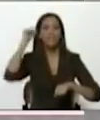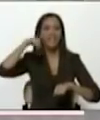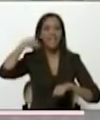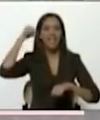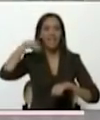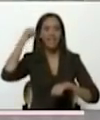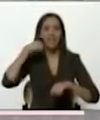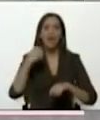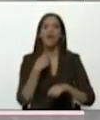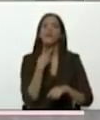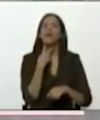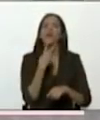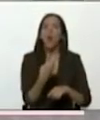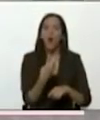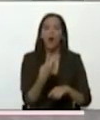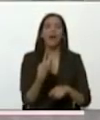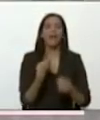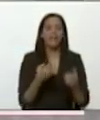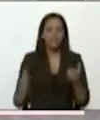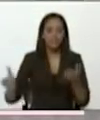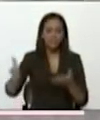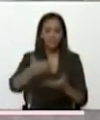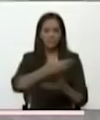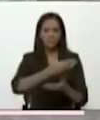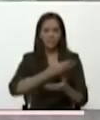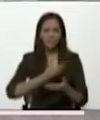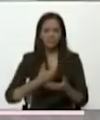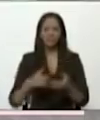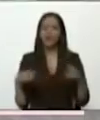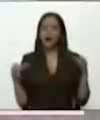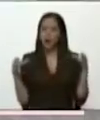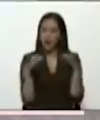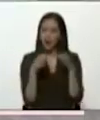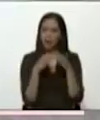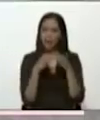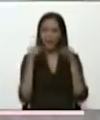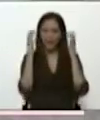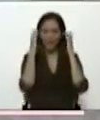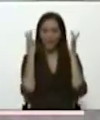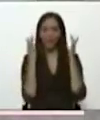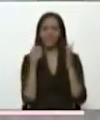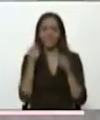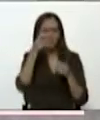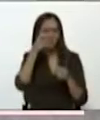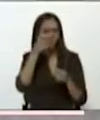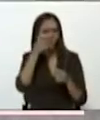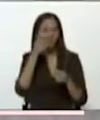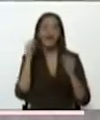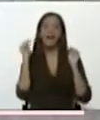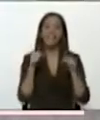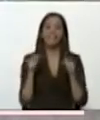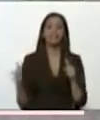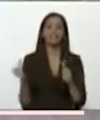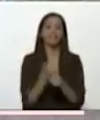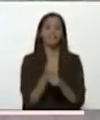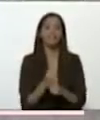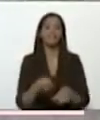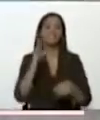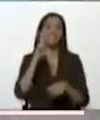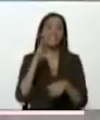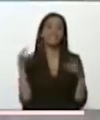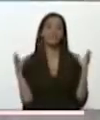de audios que han sido recopilados por los cuerpos de inteligencia. Así fue como se enteraron de que al menos 3